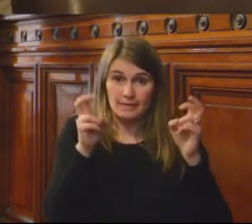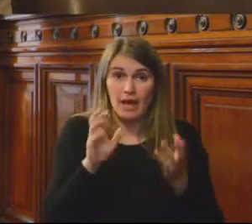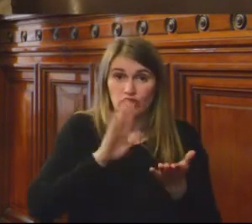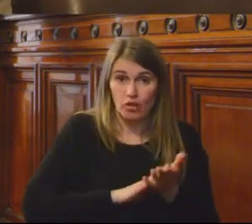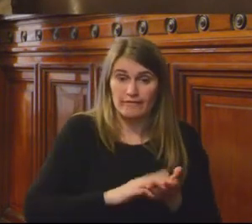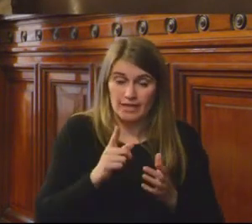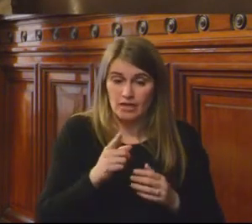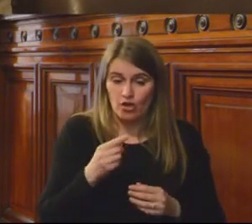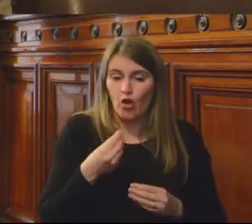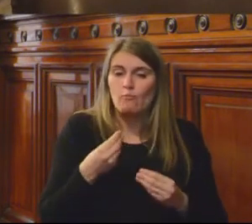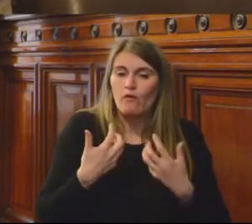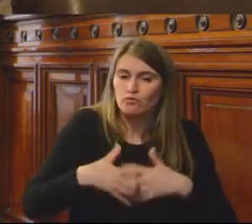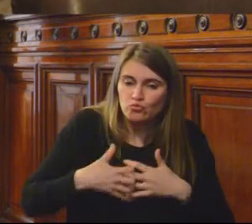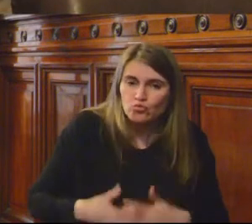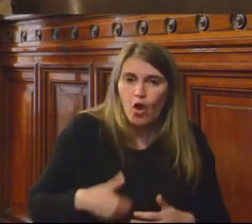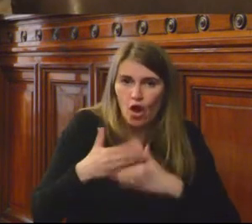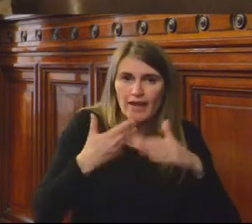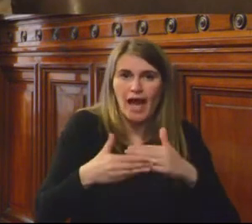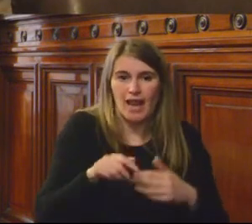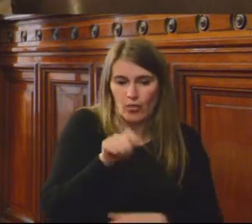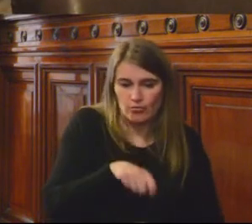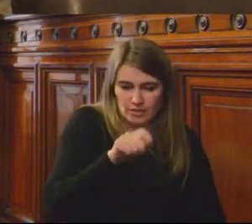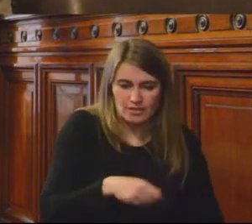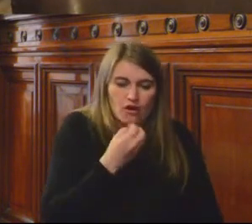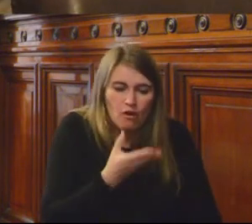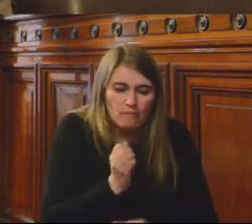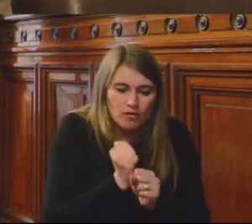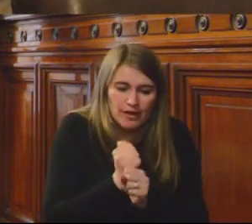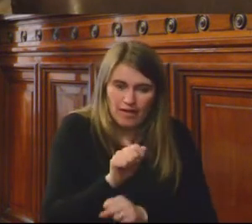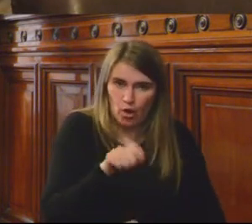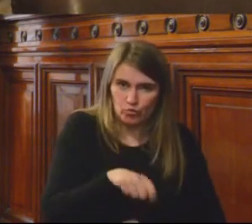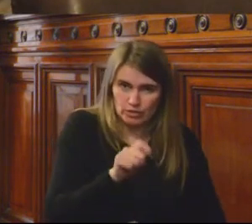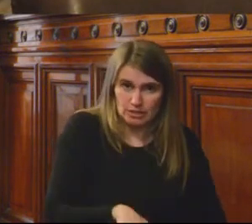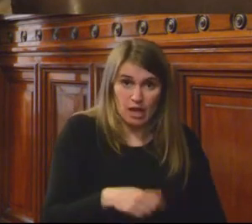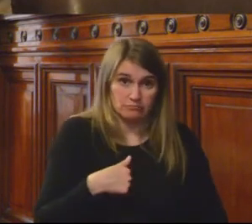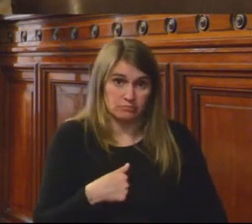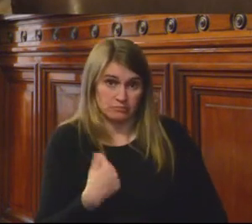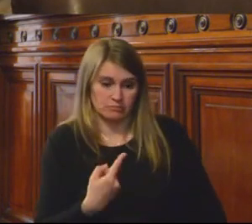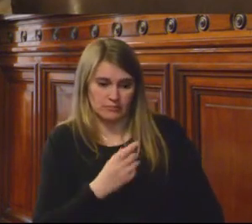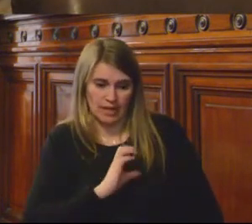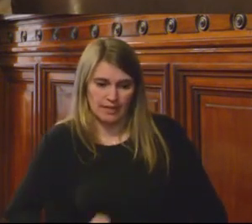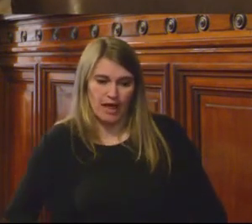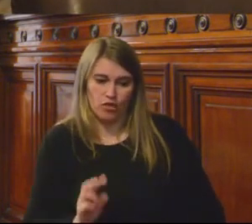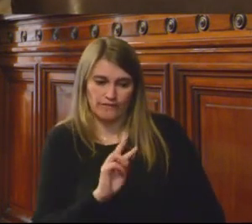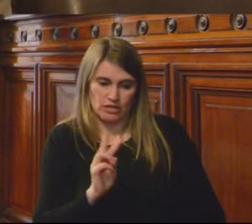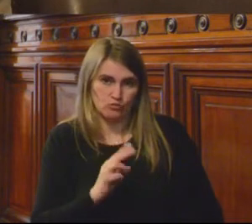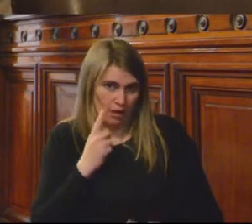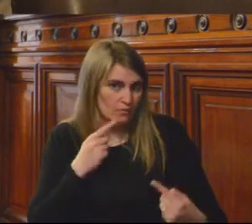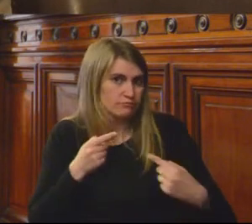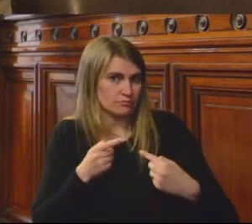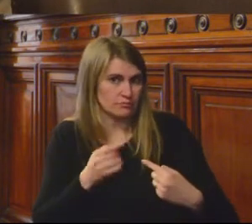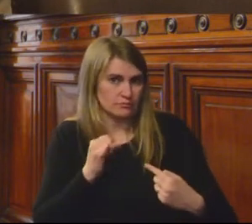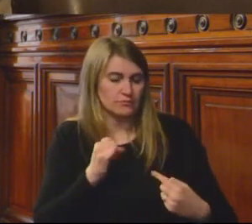del sistema de la justicia ha sido identificado como un desafío del Estado venezolano. ¿Y cuál fue la